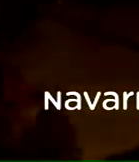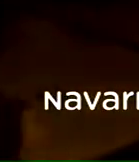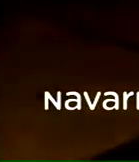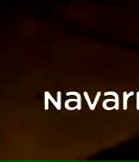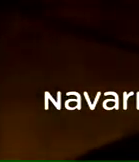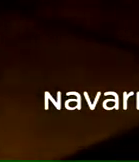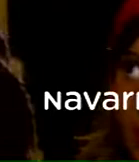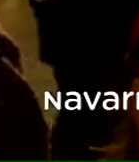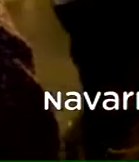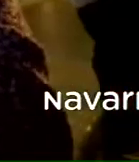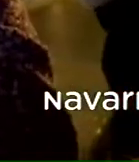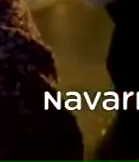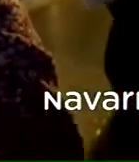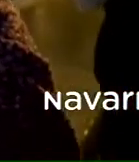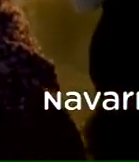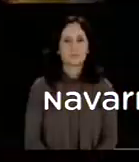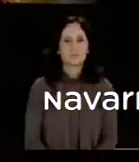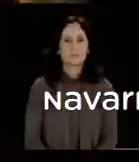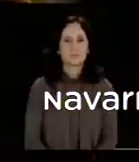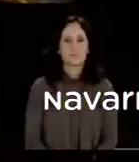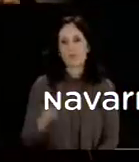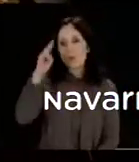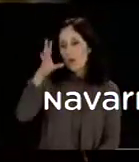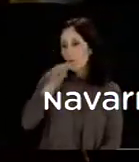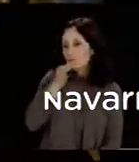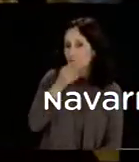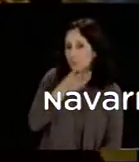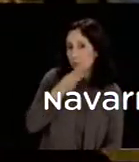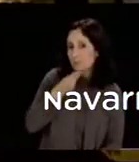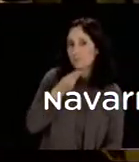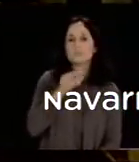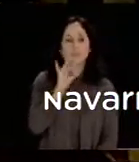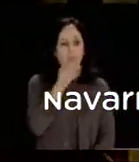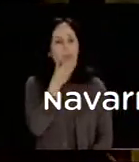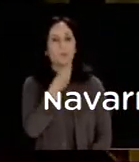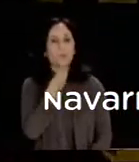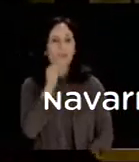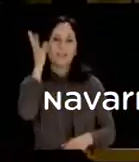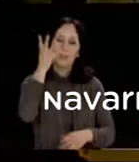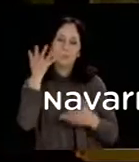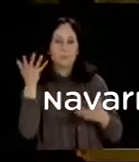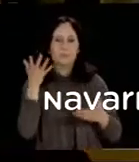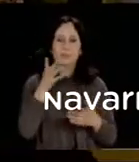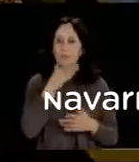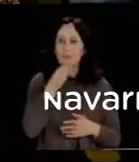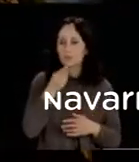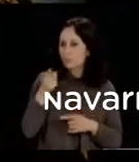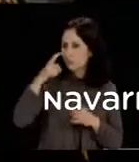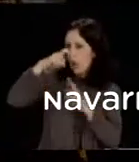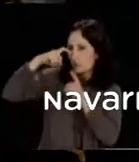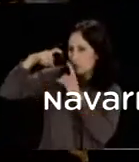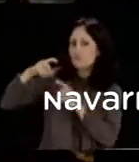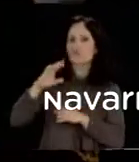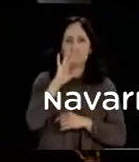Buenas tardes, es bonito esto, ¿no? Sí, sí, es muy bonito. No acompaña al tiempo, pero es muy bonito. ¿Qué solemos salir todos los años? Todos los